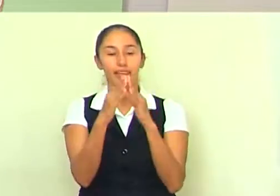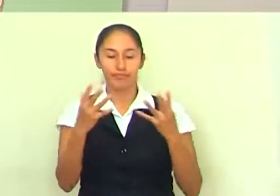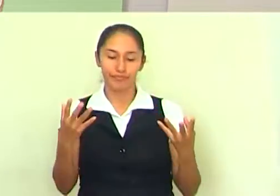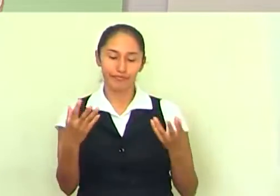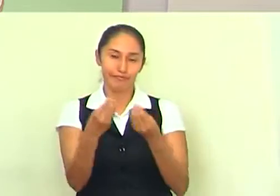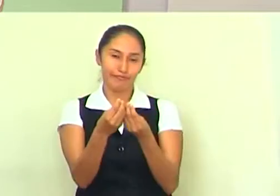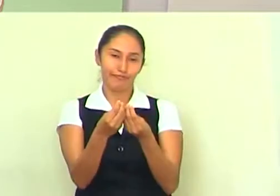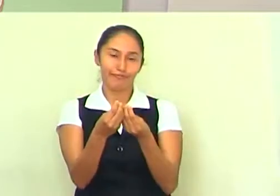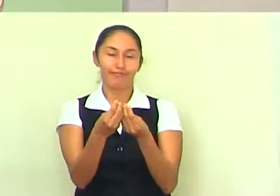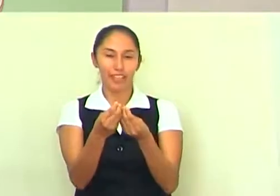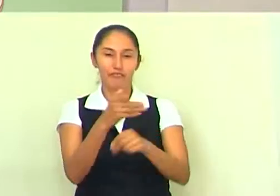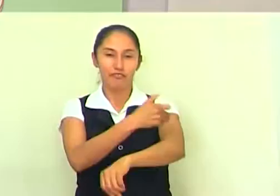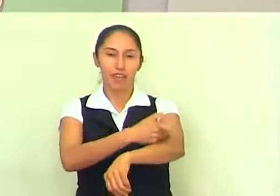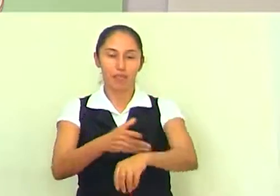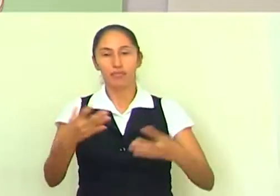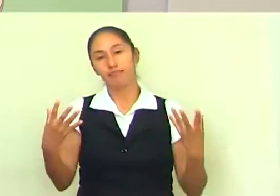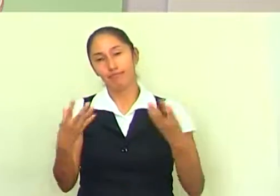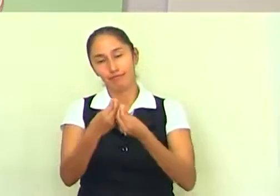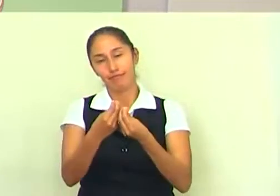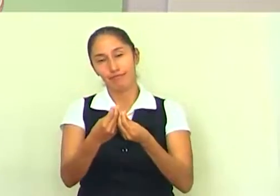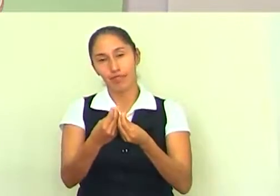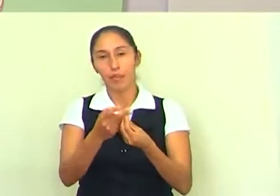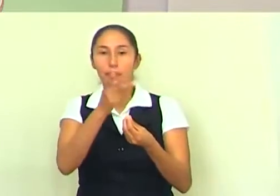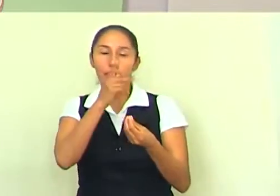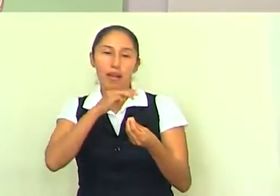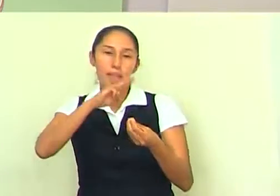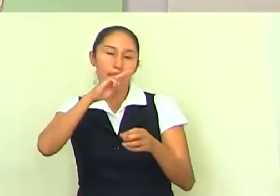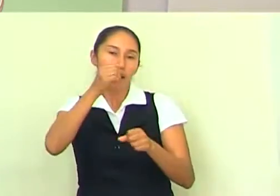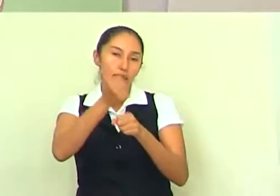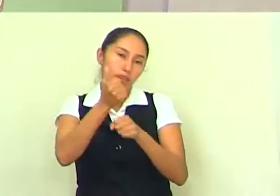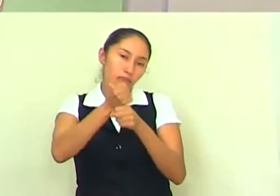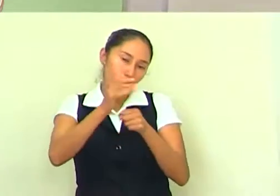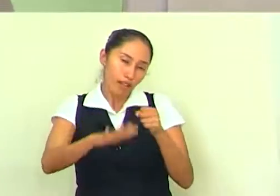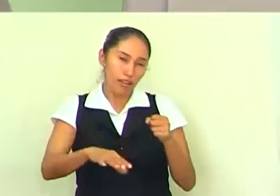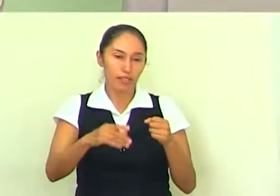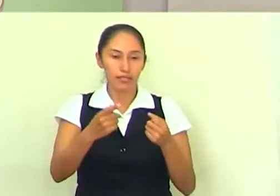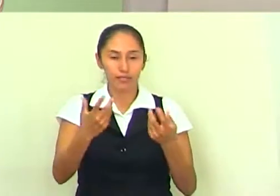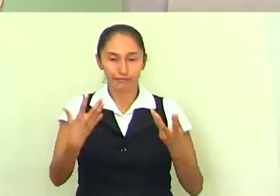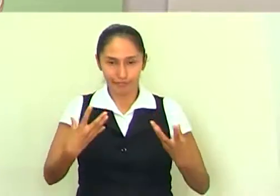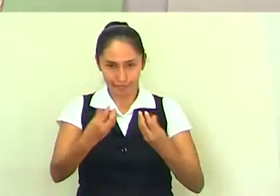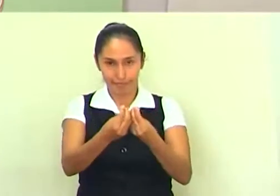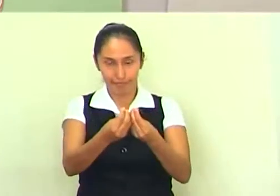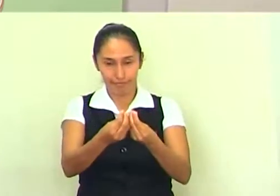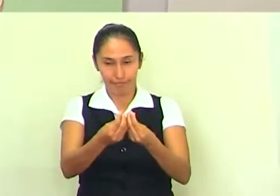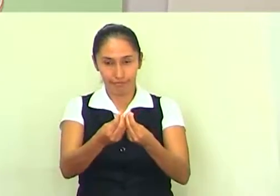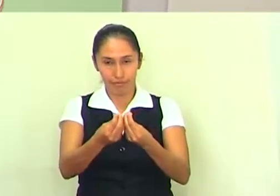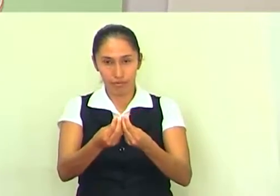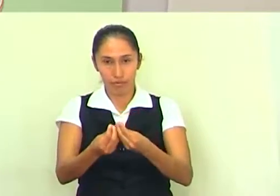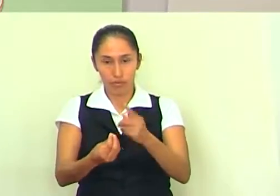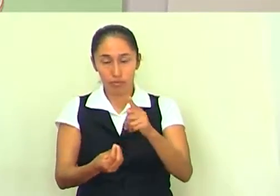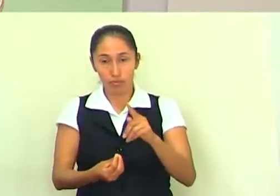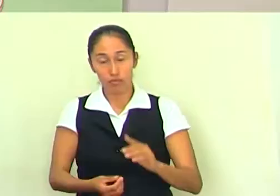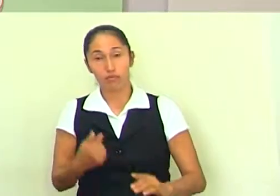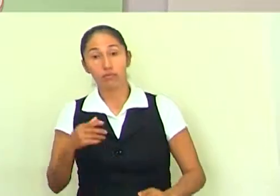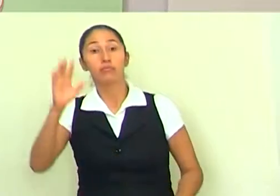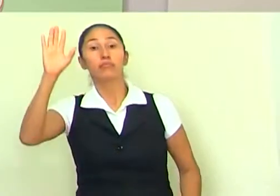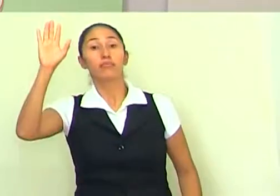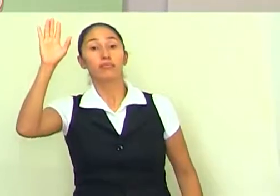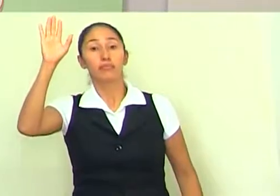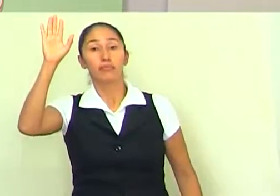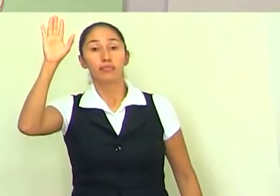están en reunión en casa, papá, mamá, quizás los abuelos, y tú levantas la mano y te